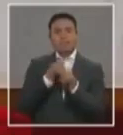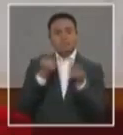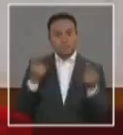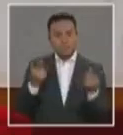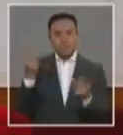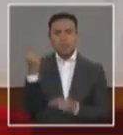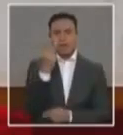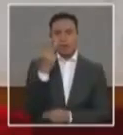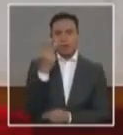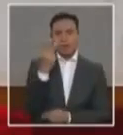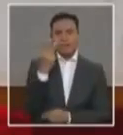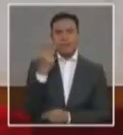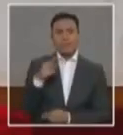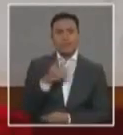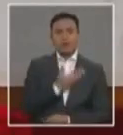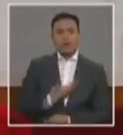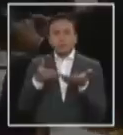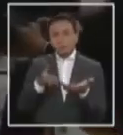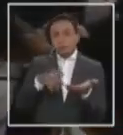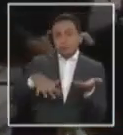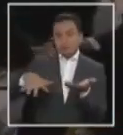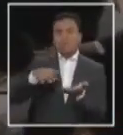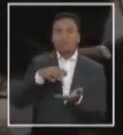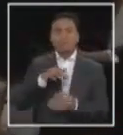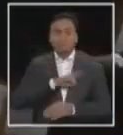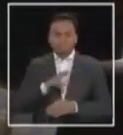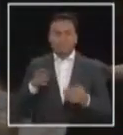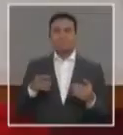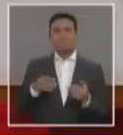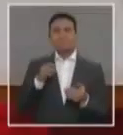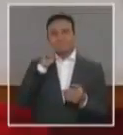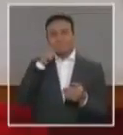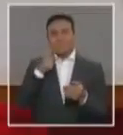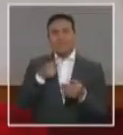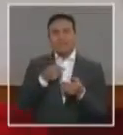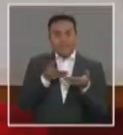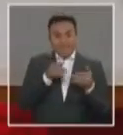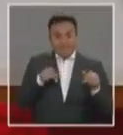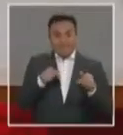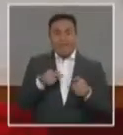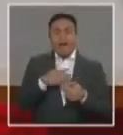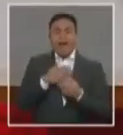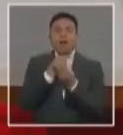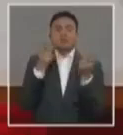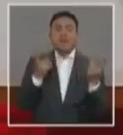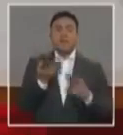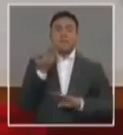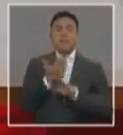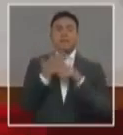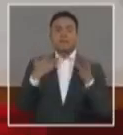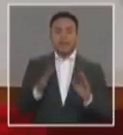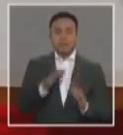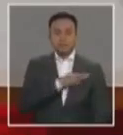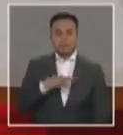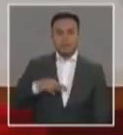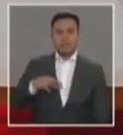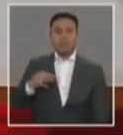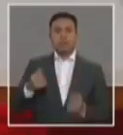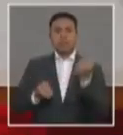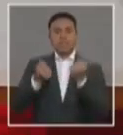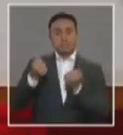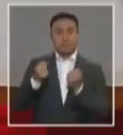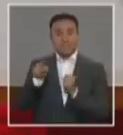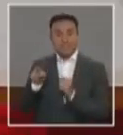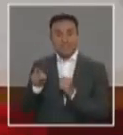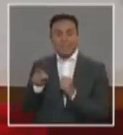actuó y dijo No y yo conversaba con trabajadores el otro día estuve en elber Luis y estaba muy contentos porque se podían ir una hora antes no así que